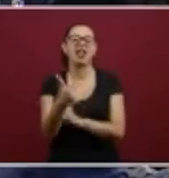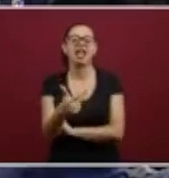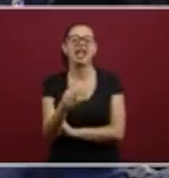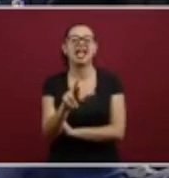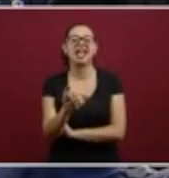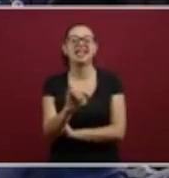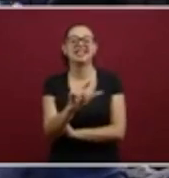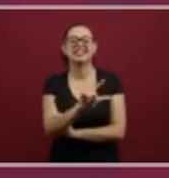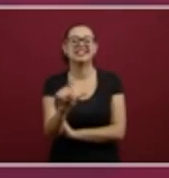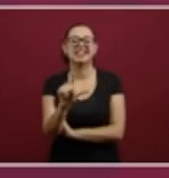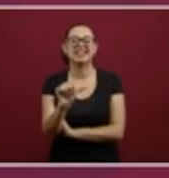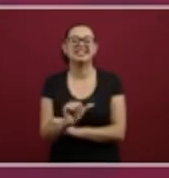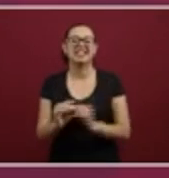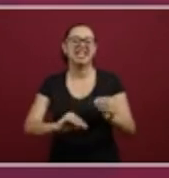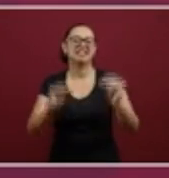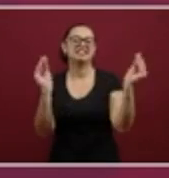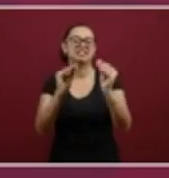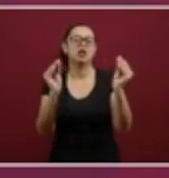O más